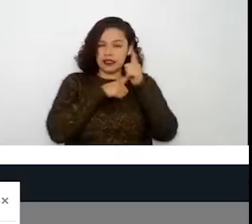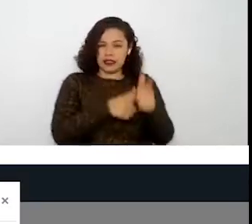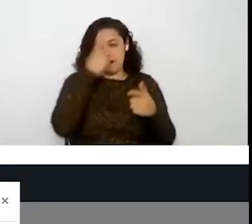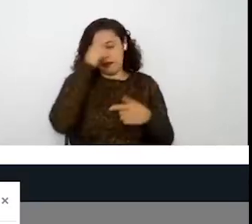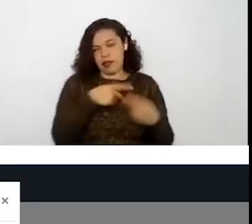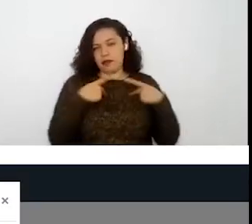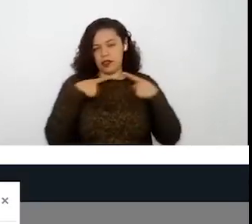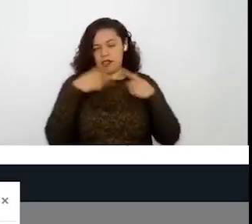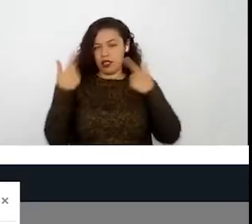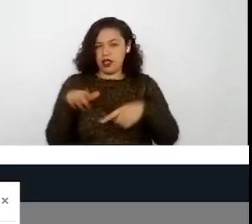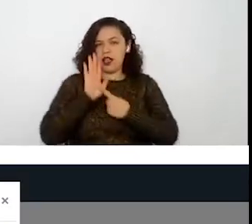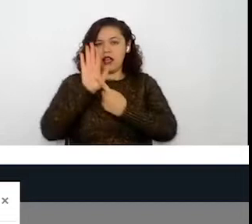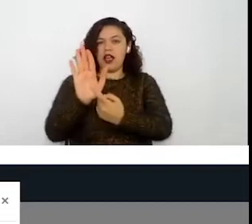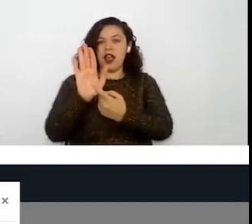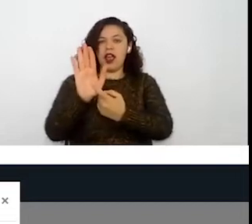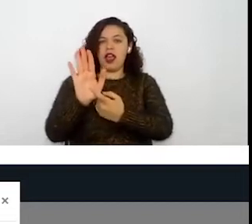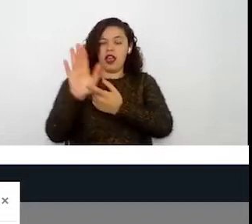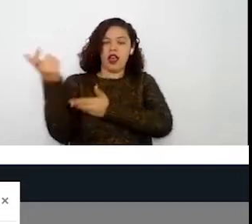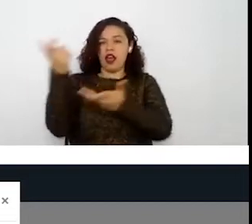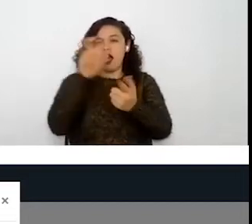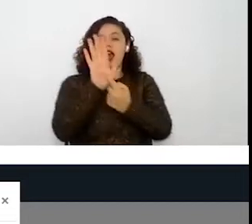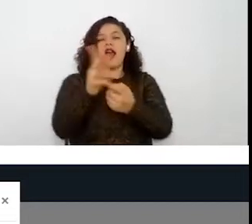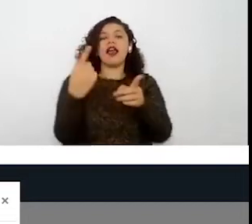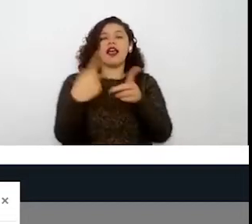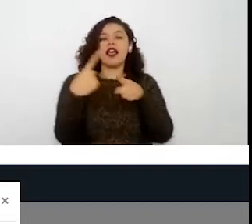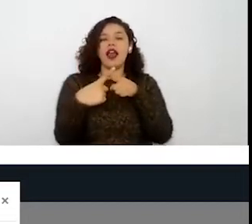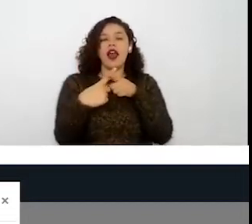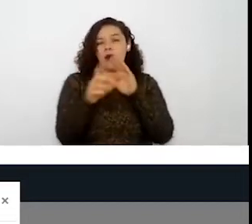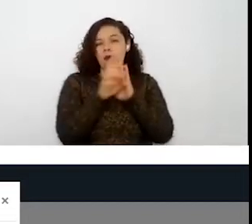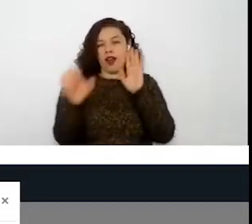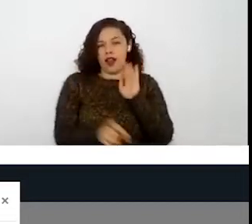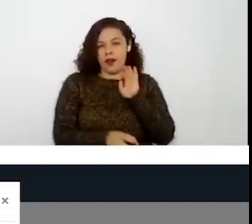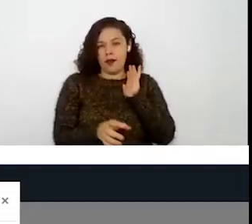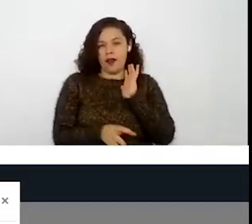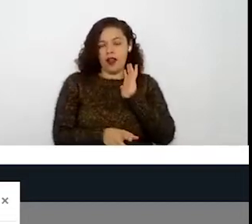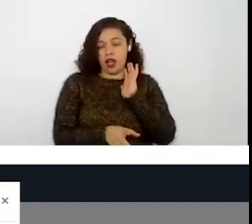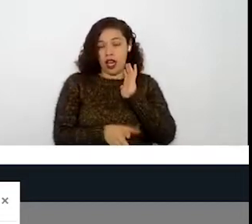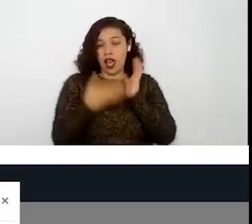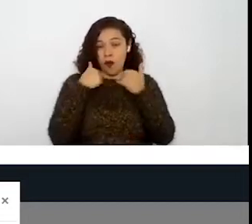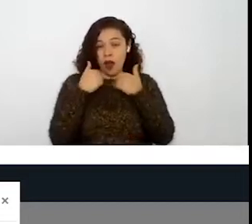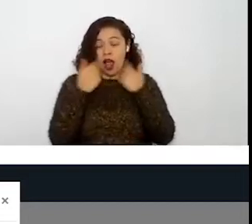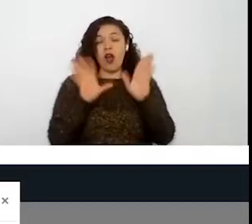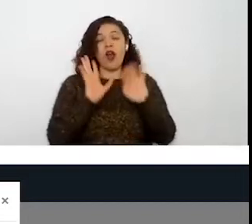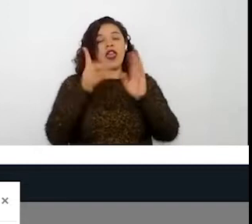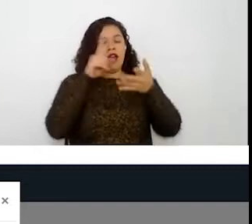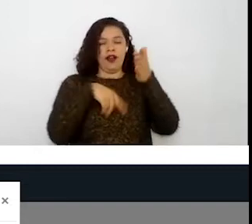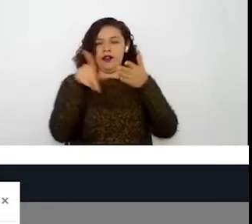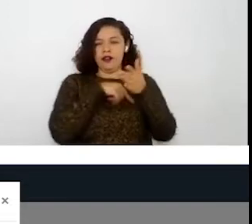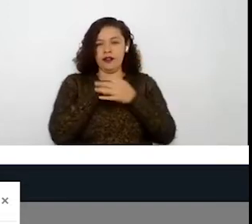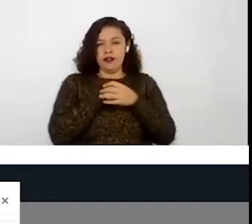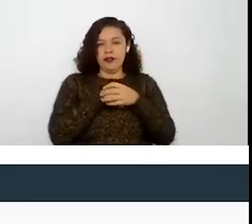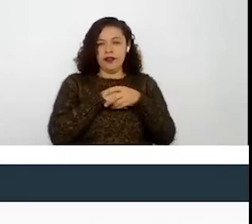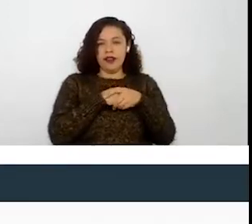presentando el presupuesto en el caso de que no sea el vigente o ya esté vencido este